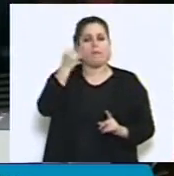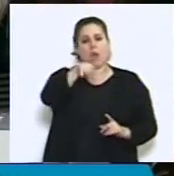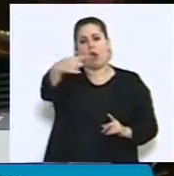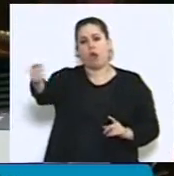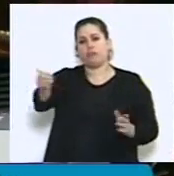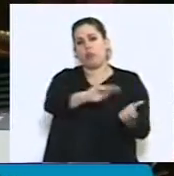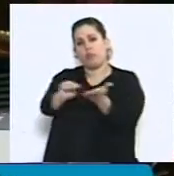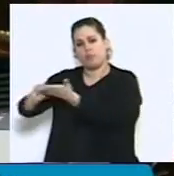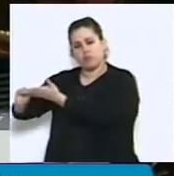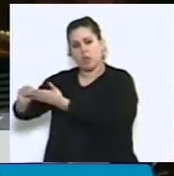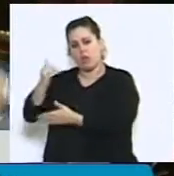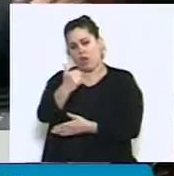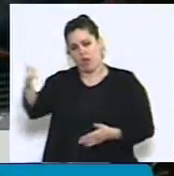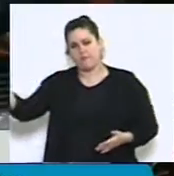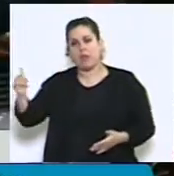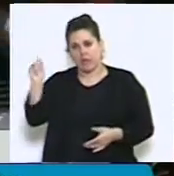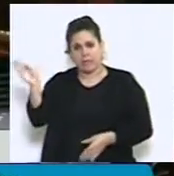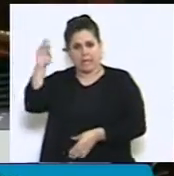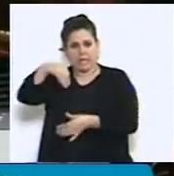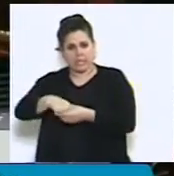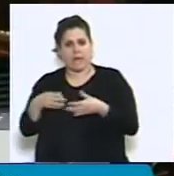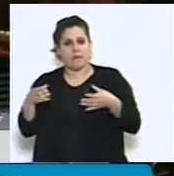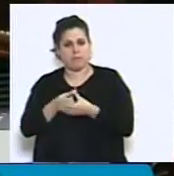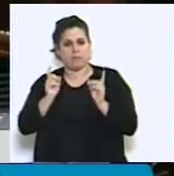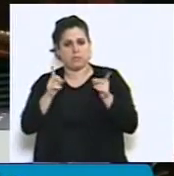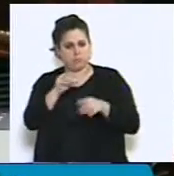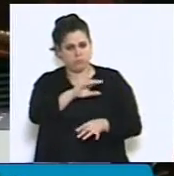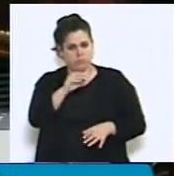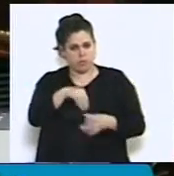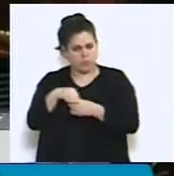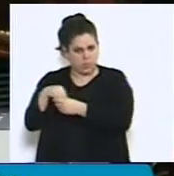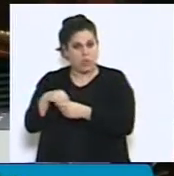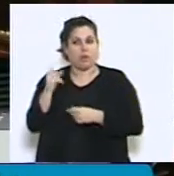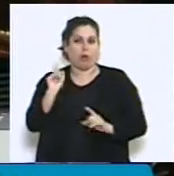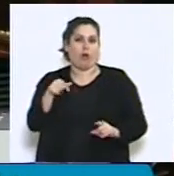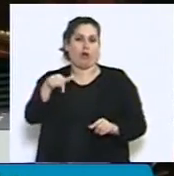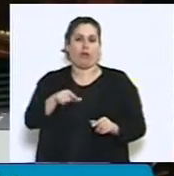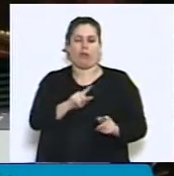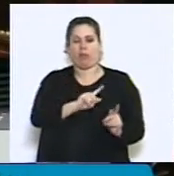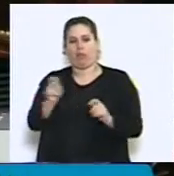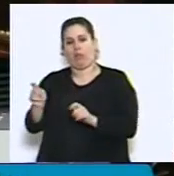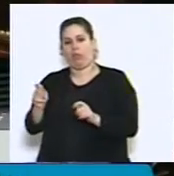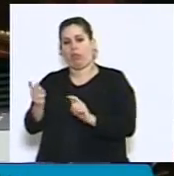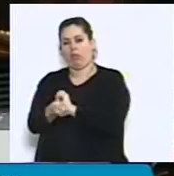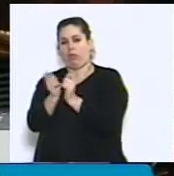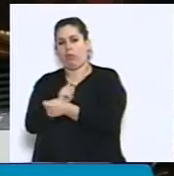legisladores también que integraban ese espacio, que hoy están en la oposición,